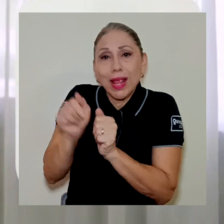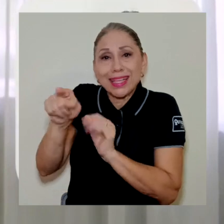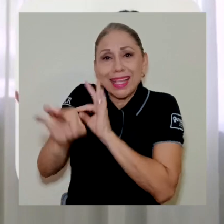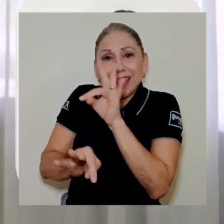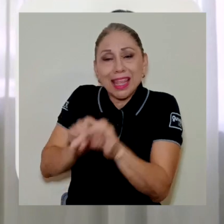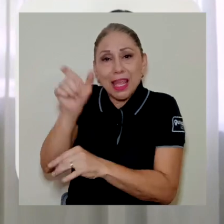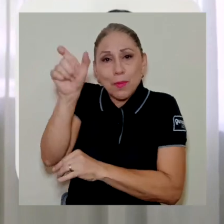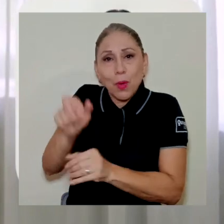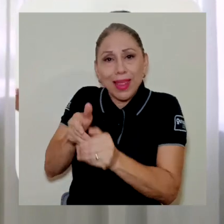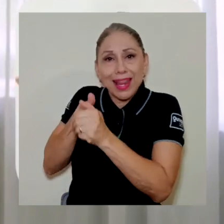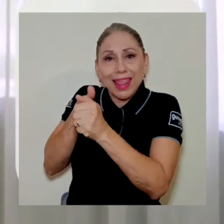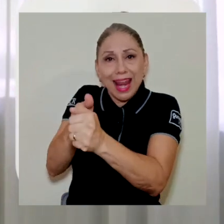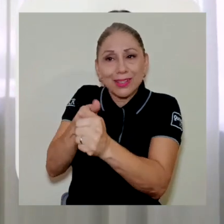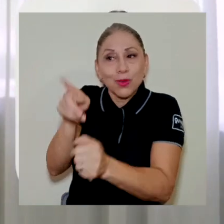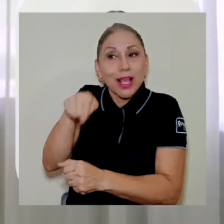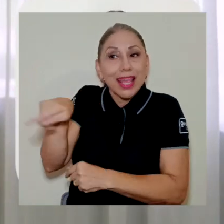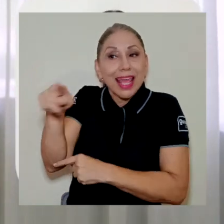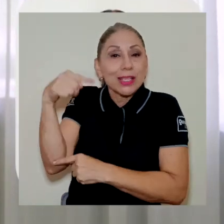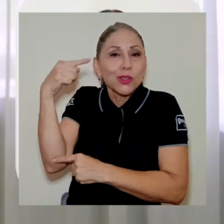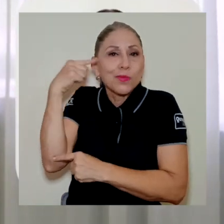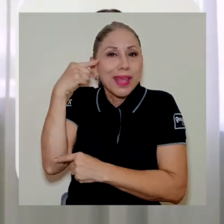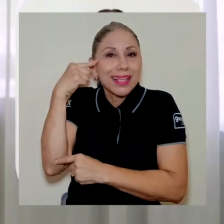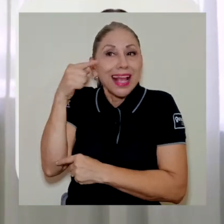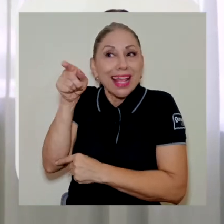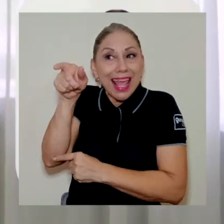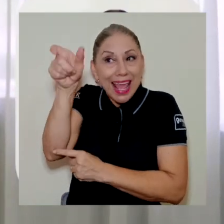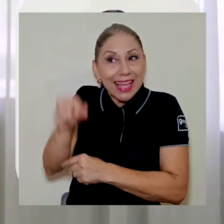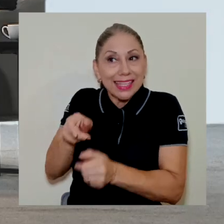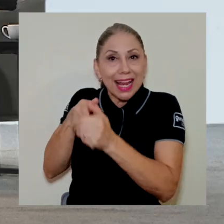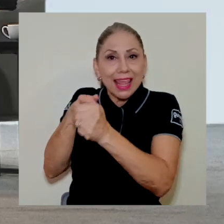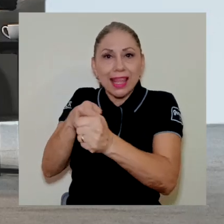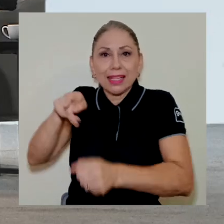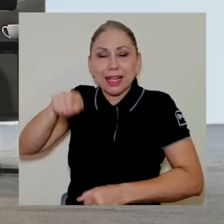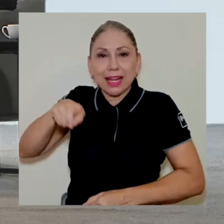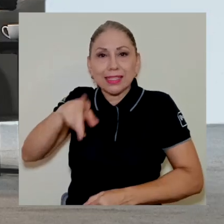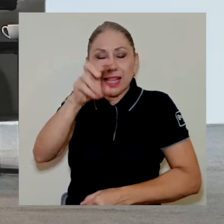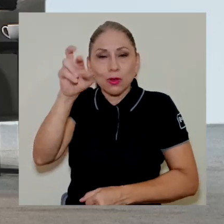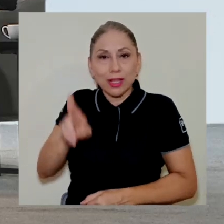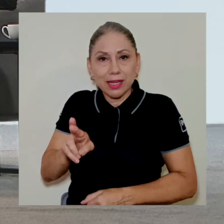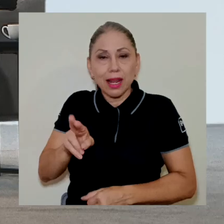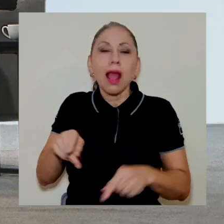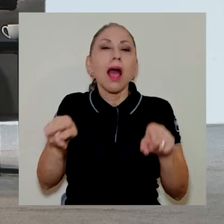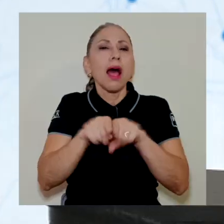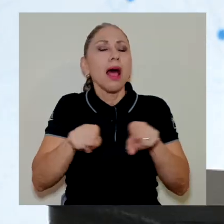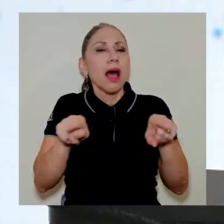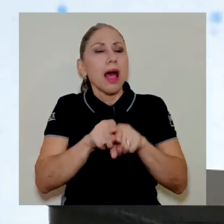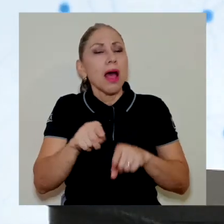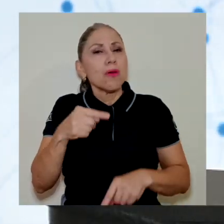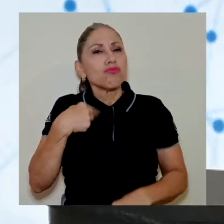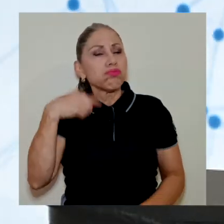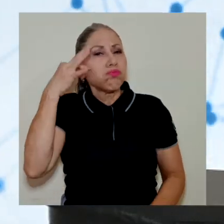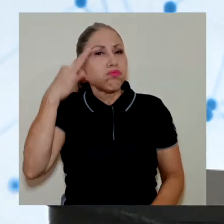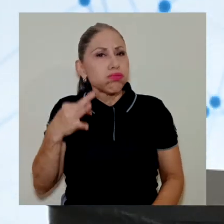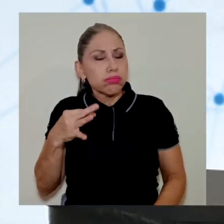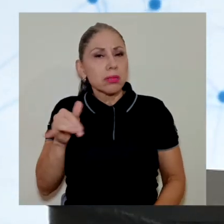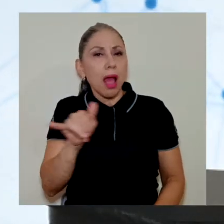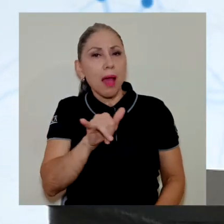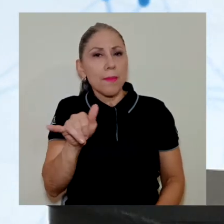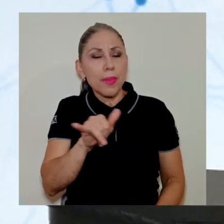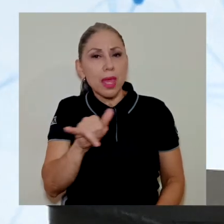que en alguna medida piensan que son los que necesitan Costa Rica, ¿verdad? Por otra parte, creo que